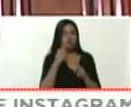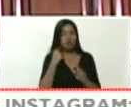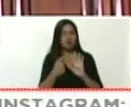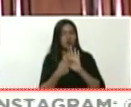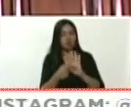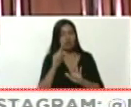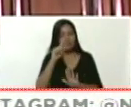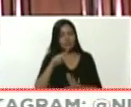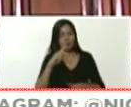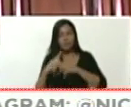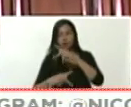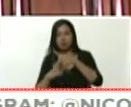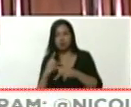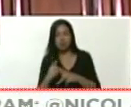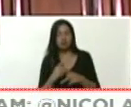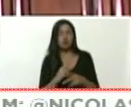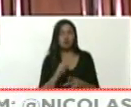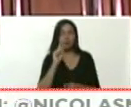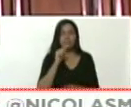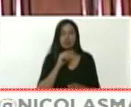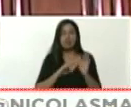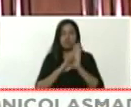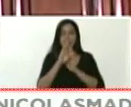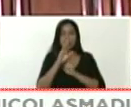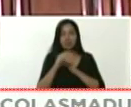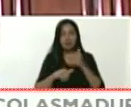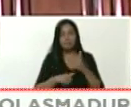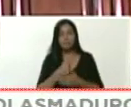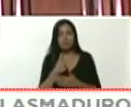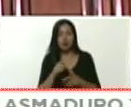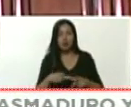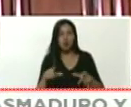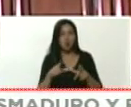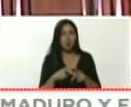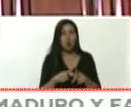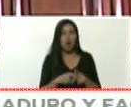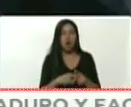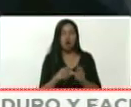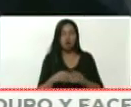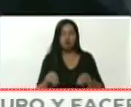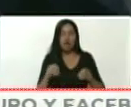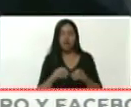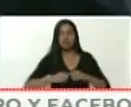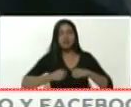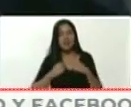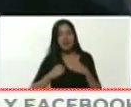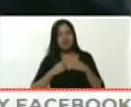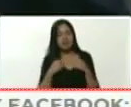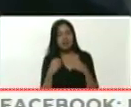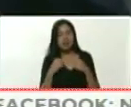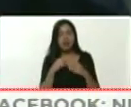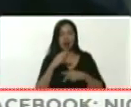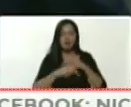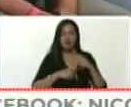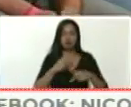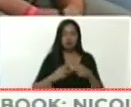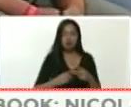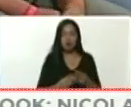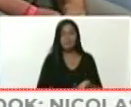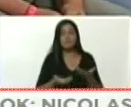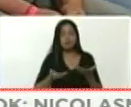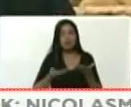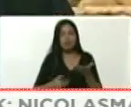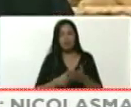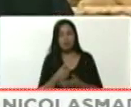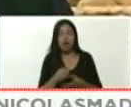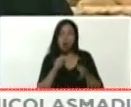mostrar el proceso productivo creciente en la granja de cría y levante de gallinas reproductoras pesadas, produciendo